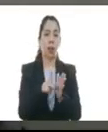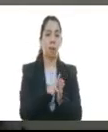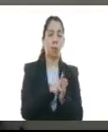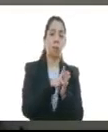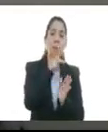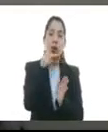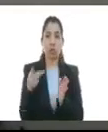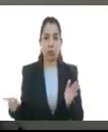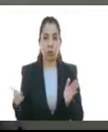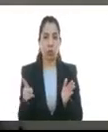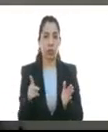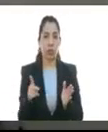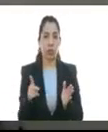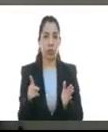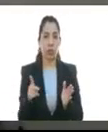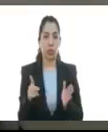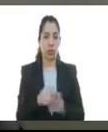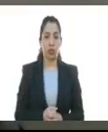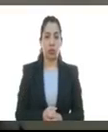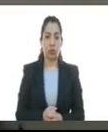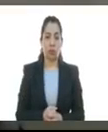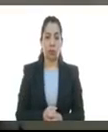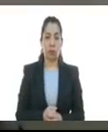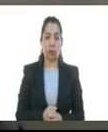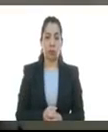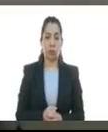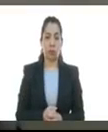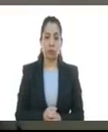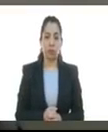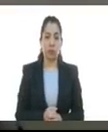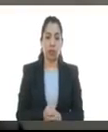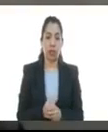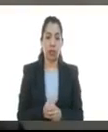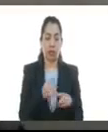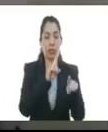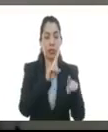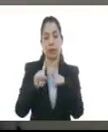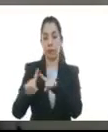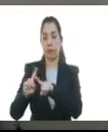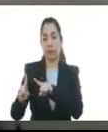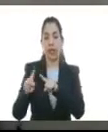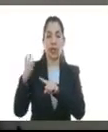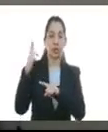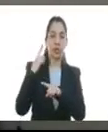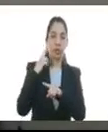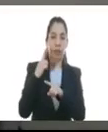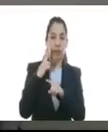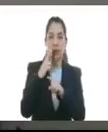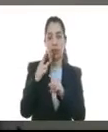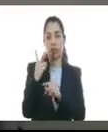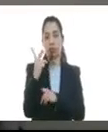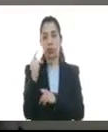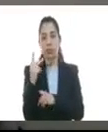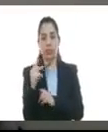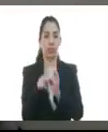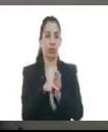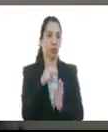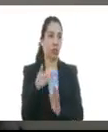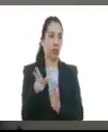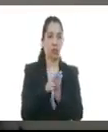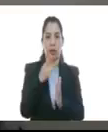todos los medios que se pueda, ¿no? Y si es en todos, es perfecto.